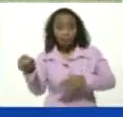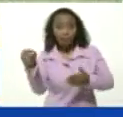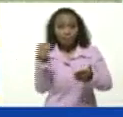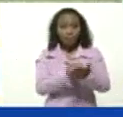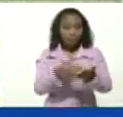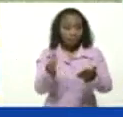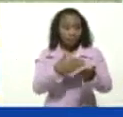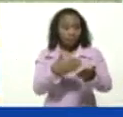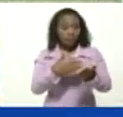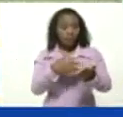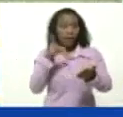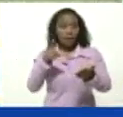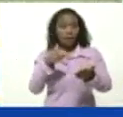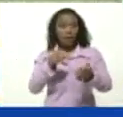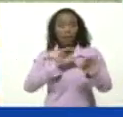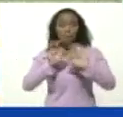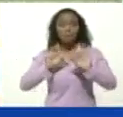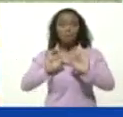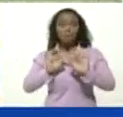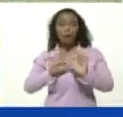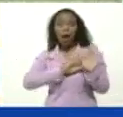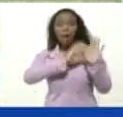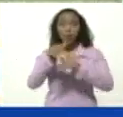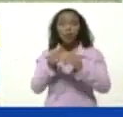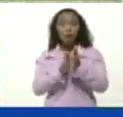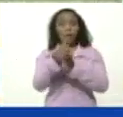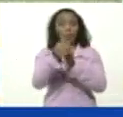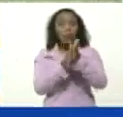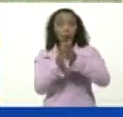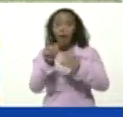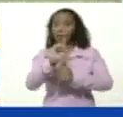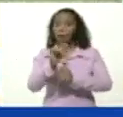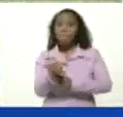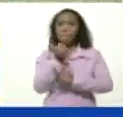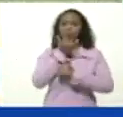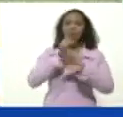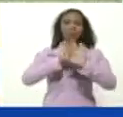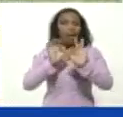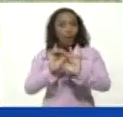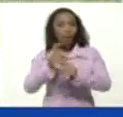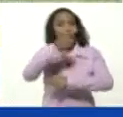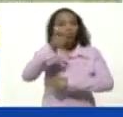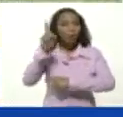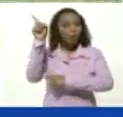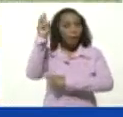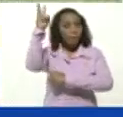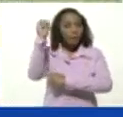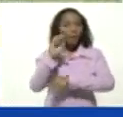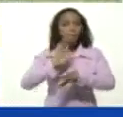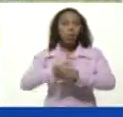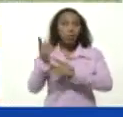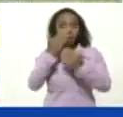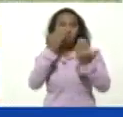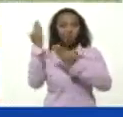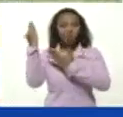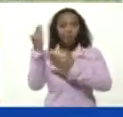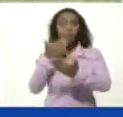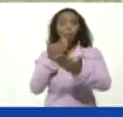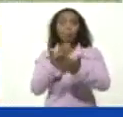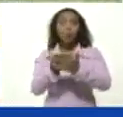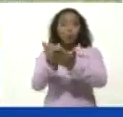prepara este apoyo a los emprendedores y no le fallemos a la gente de Petare. Porque fíjate, me han pedido